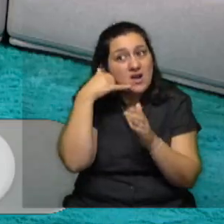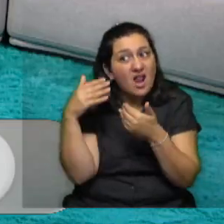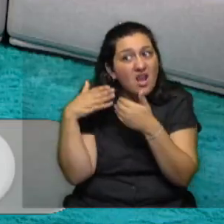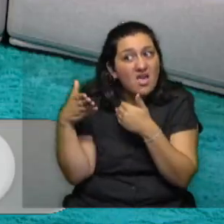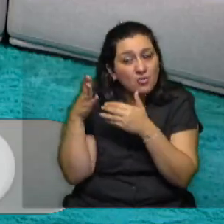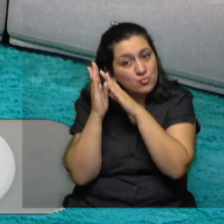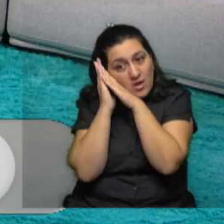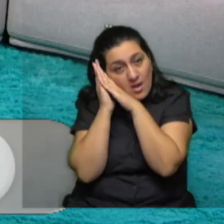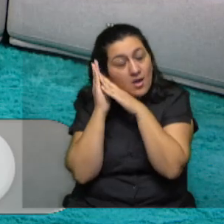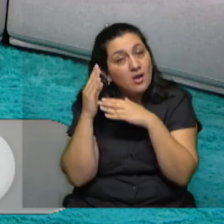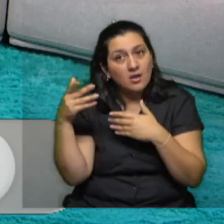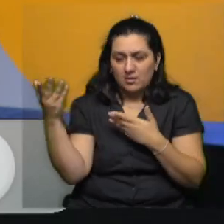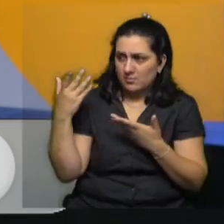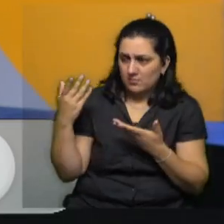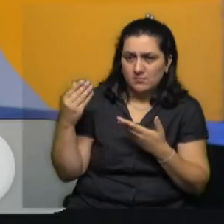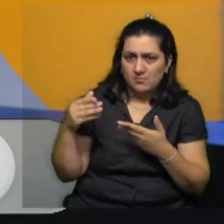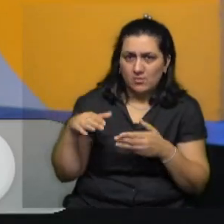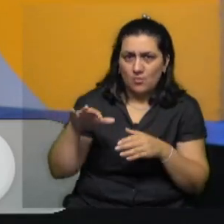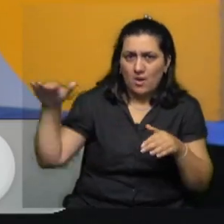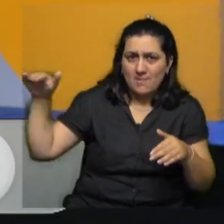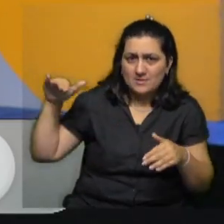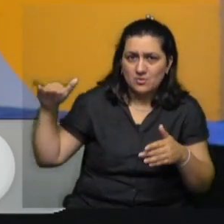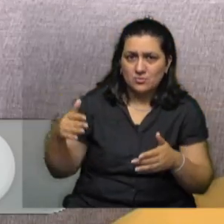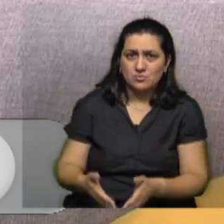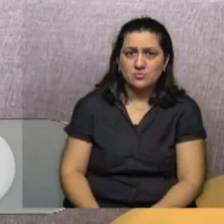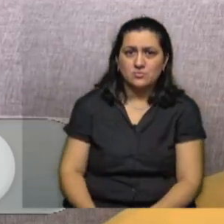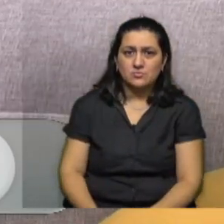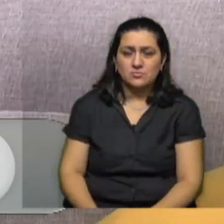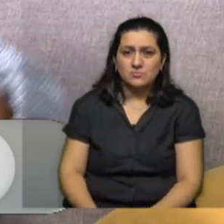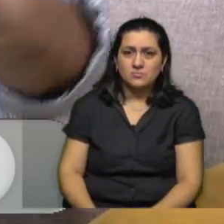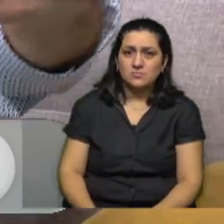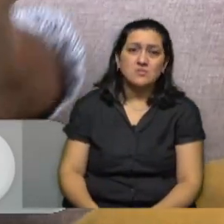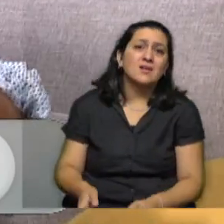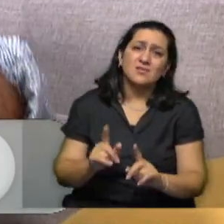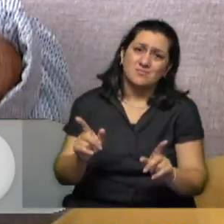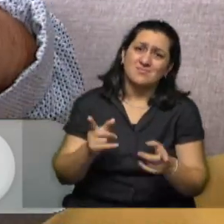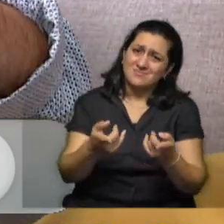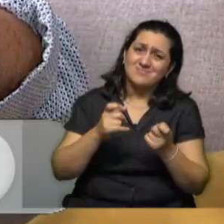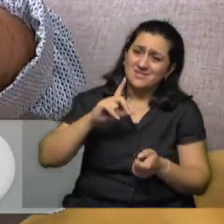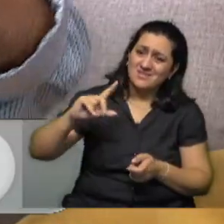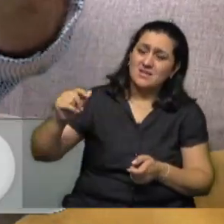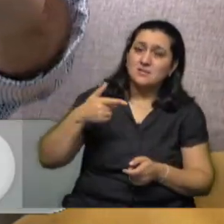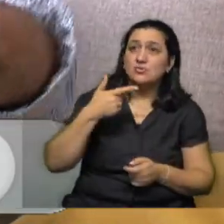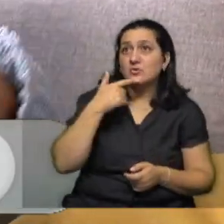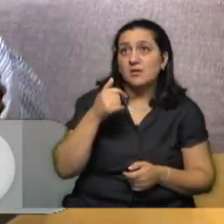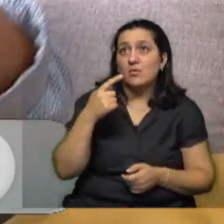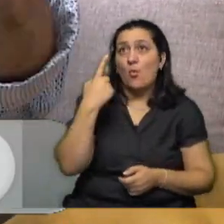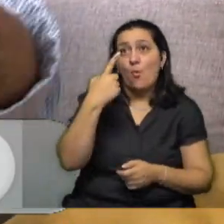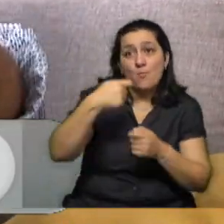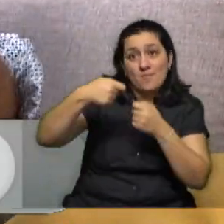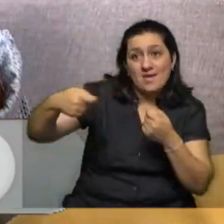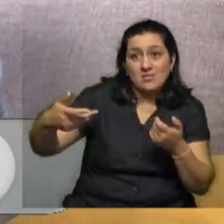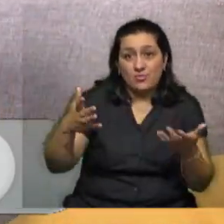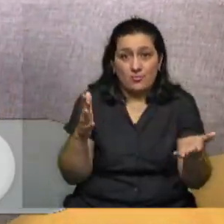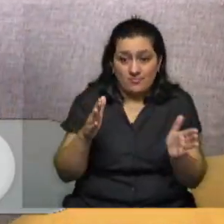al lado de la cabecera aquí, de la cama, en la mesa de luz? ¿Sí? Eviten, tomen distancia, 80 centímetros, 90, 70,